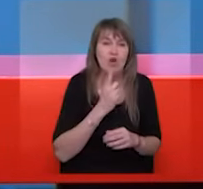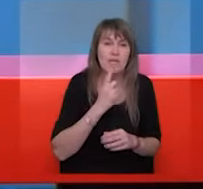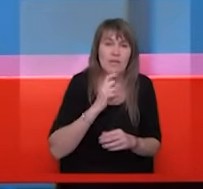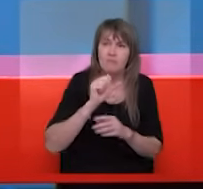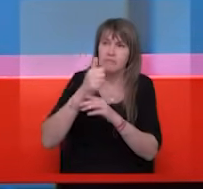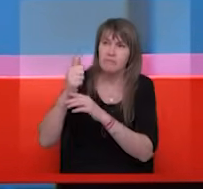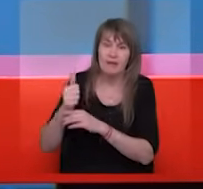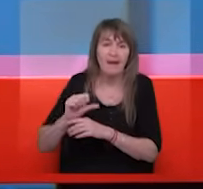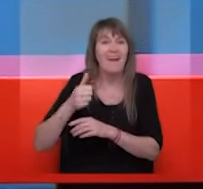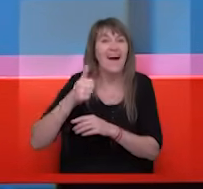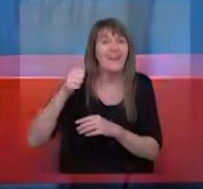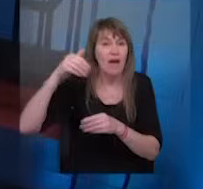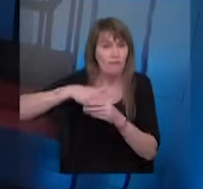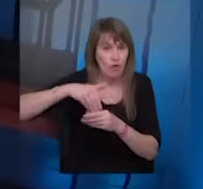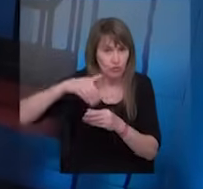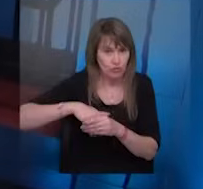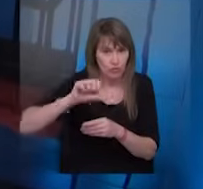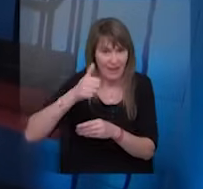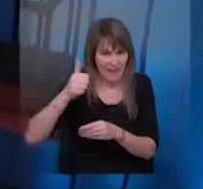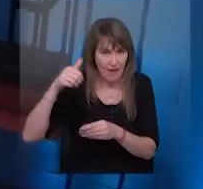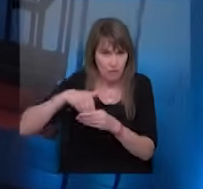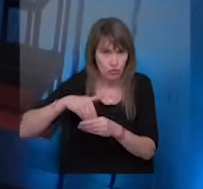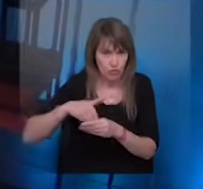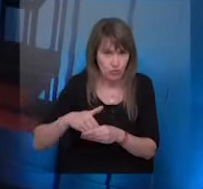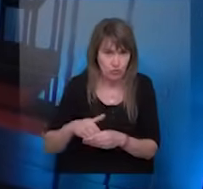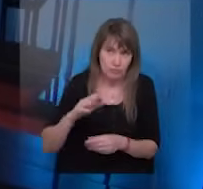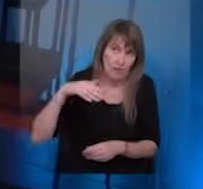gana votos costo elal claro